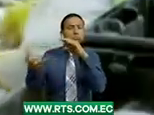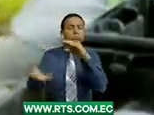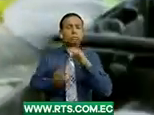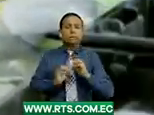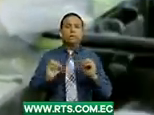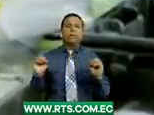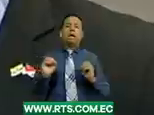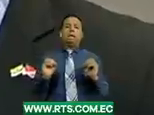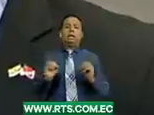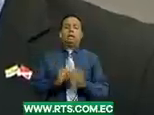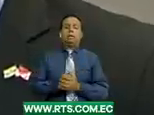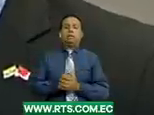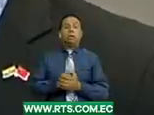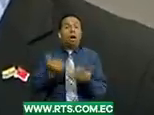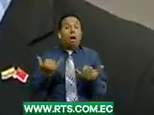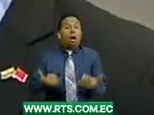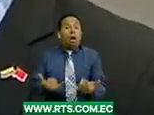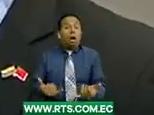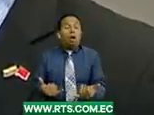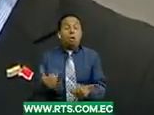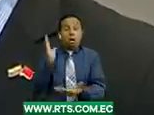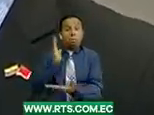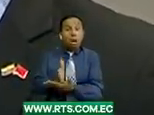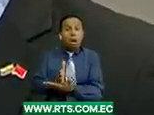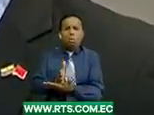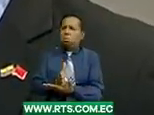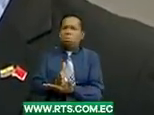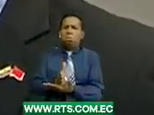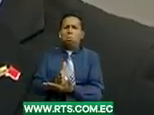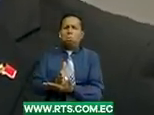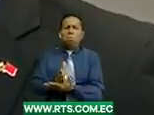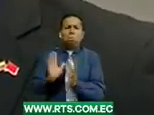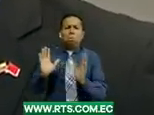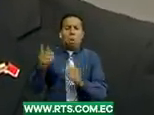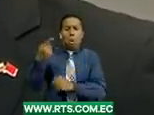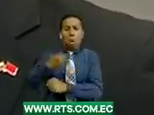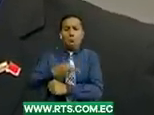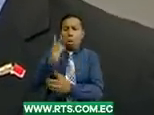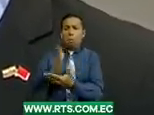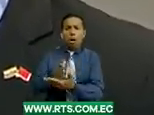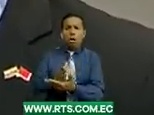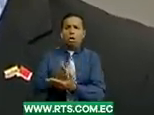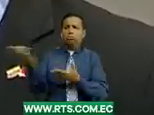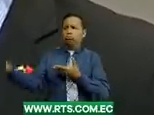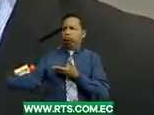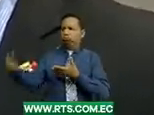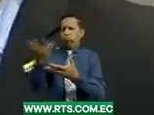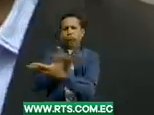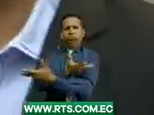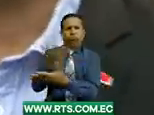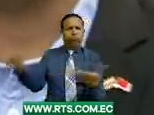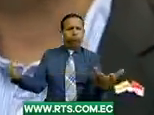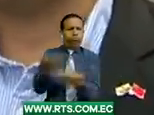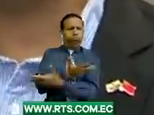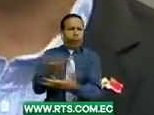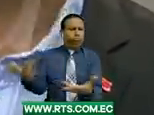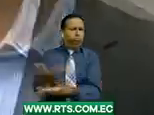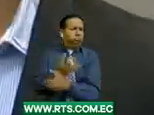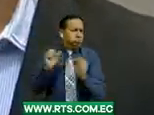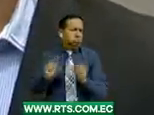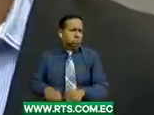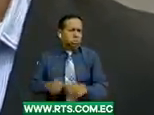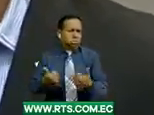el momento no existe ninguna restricción de productos nuestros para que ingresen a China y viceversa, productos chinos o ciudadanos chinos que puedan venir